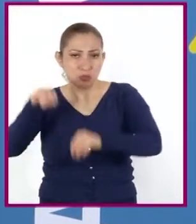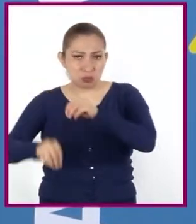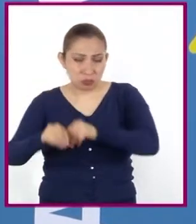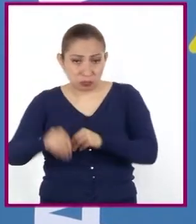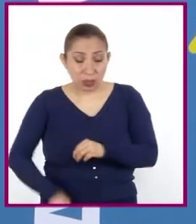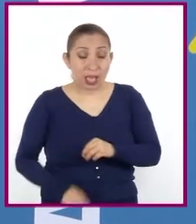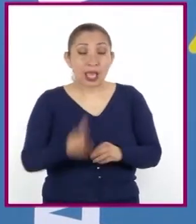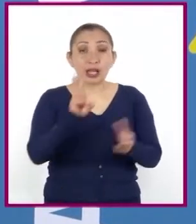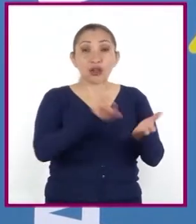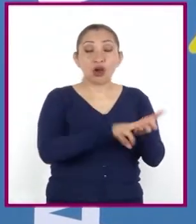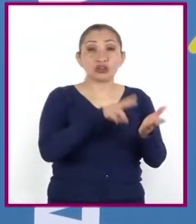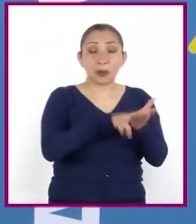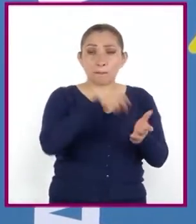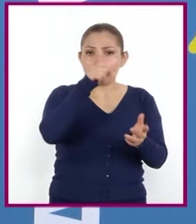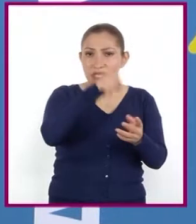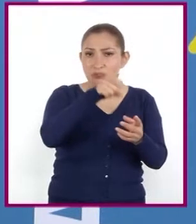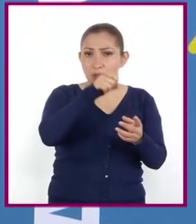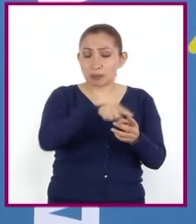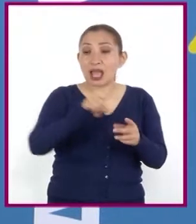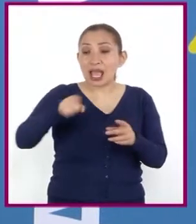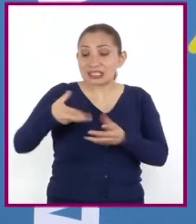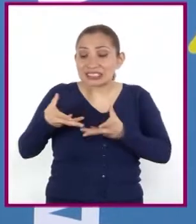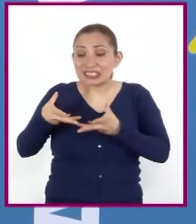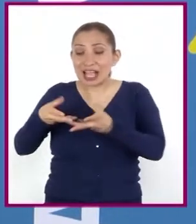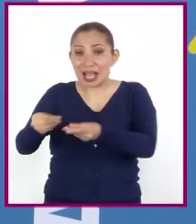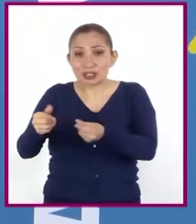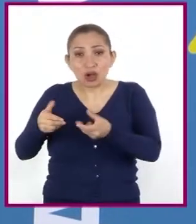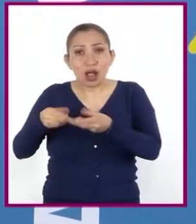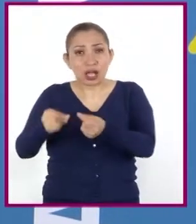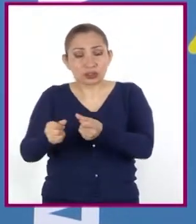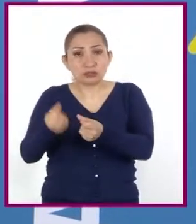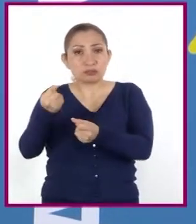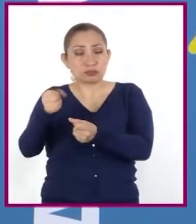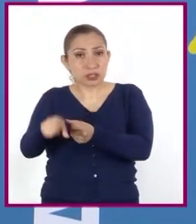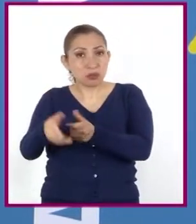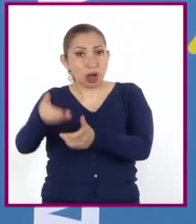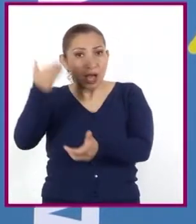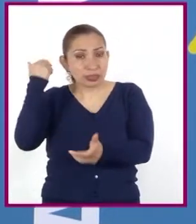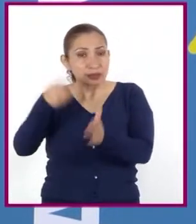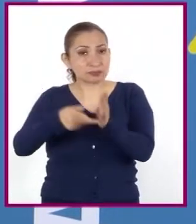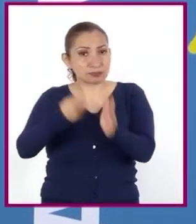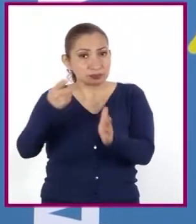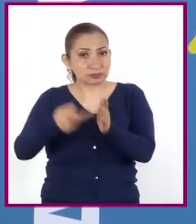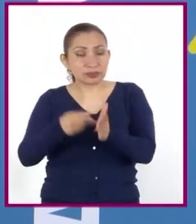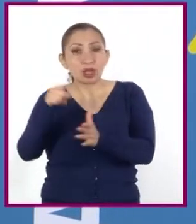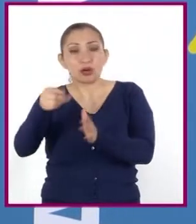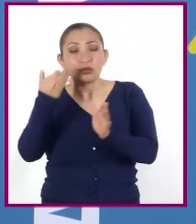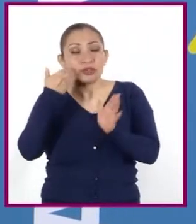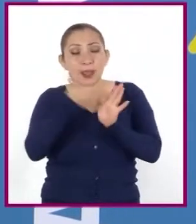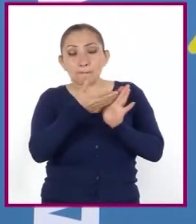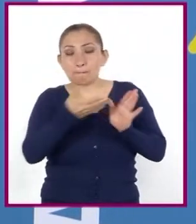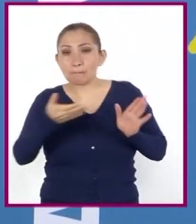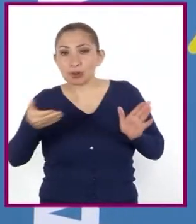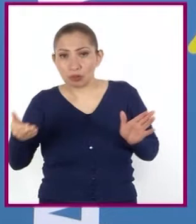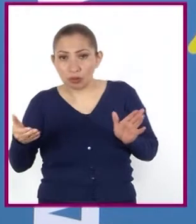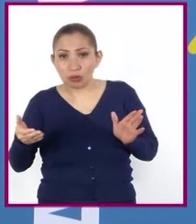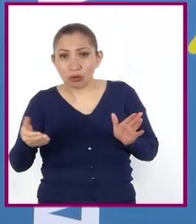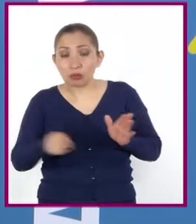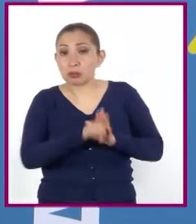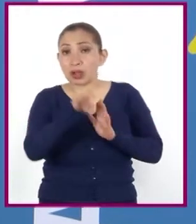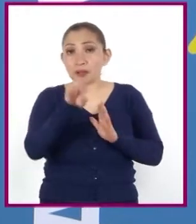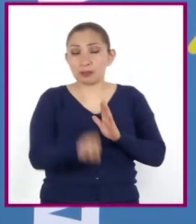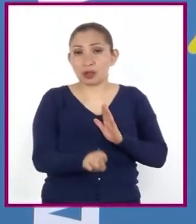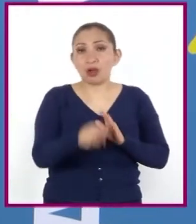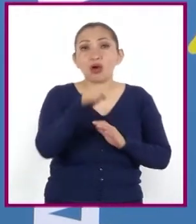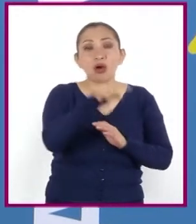fijo está constituido por aquellos gastos que se tienen que afrontar de manera constante en un periodo de tiempo, como por